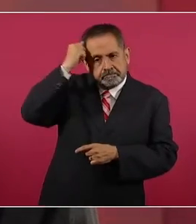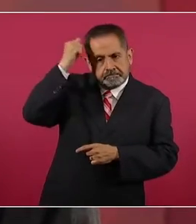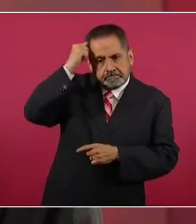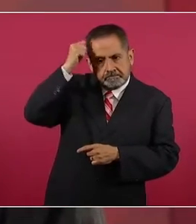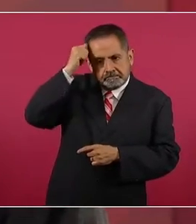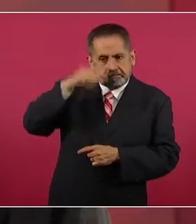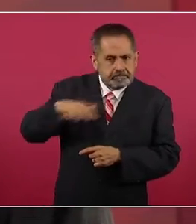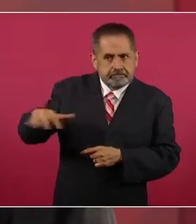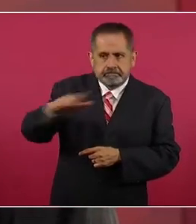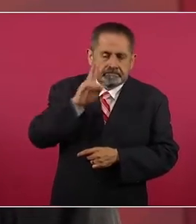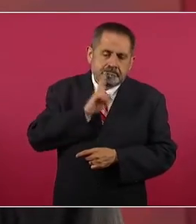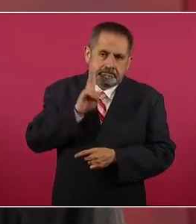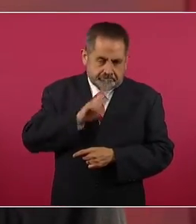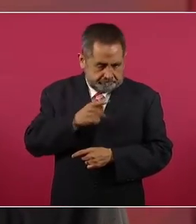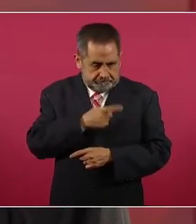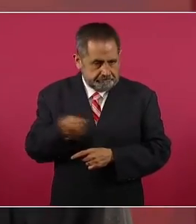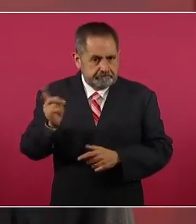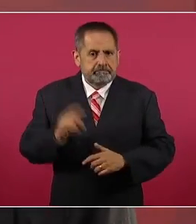y que